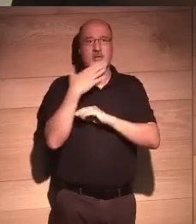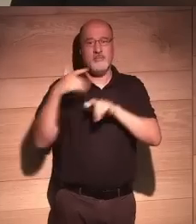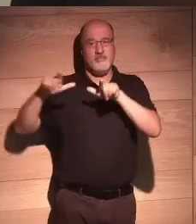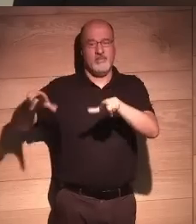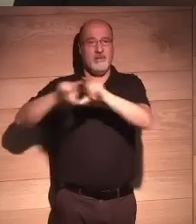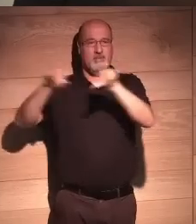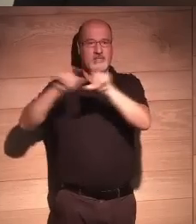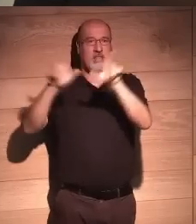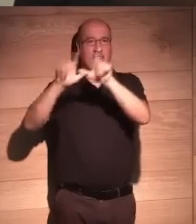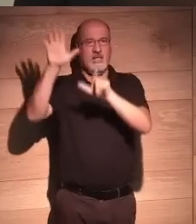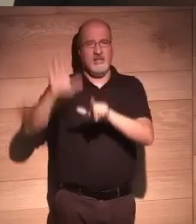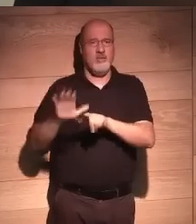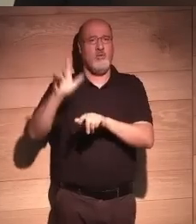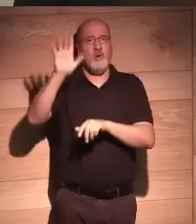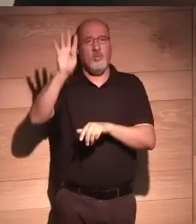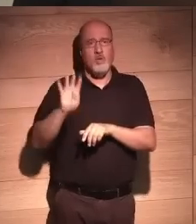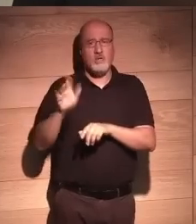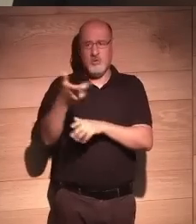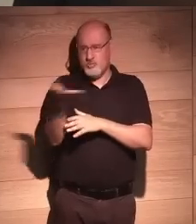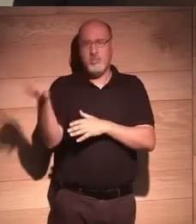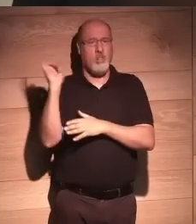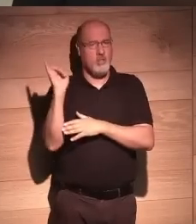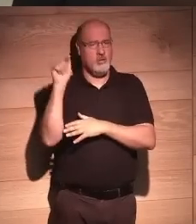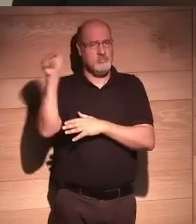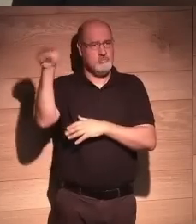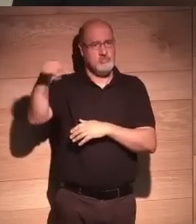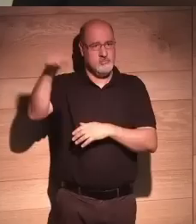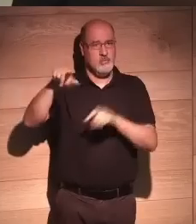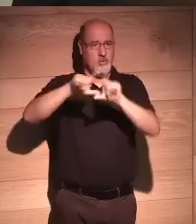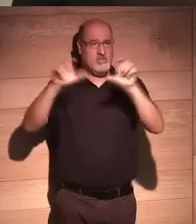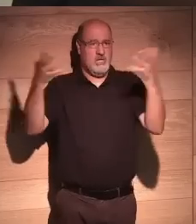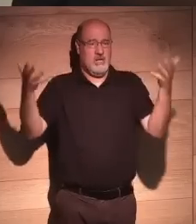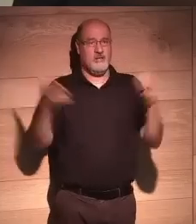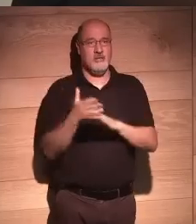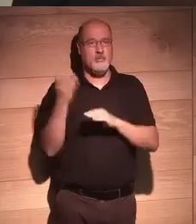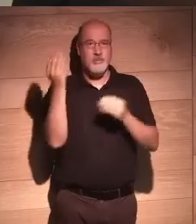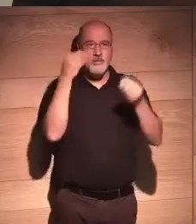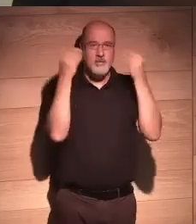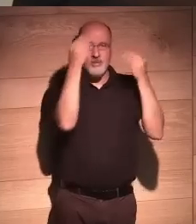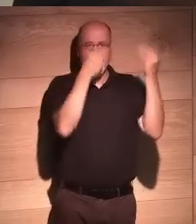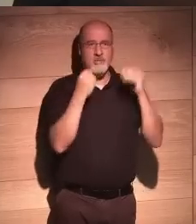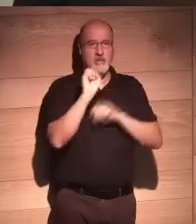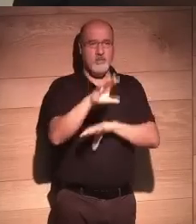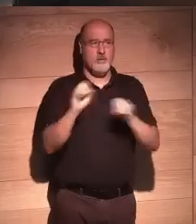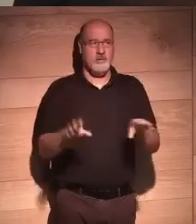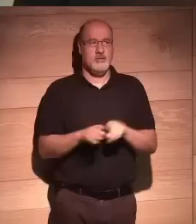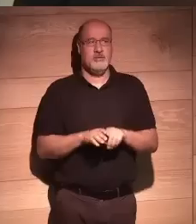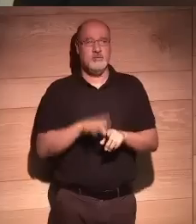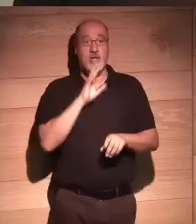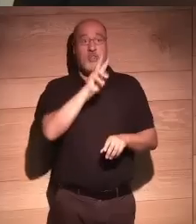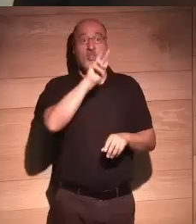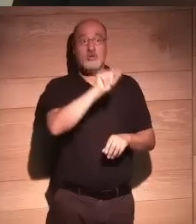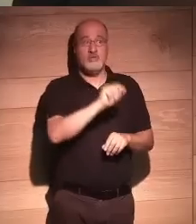gente de vestuario también suele estar en programa. Hay veces en otros sitios que no, pero allí estaban. Entonces le están retocando al mago, regidora dice,